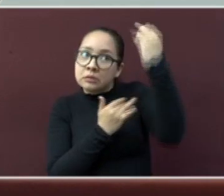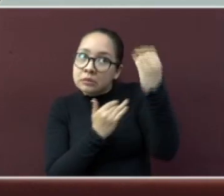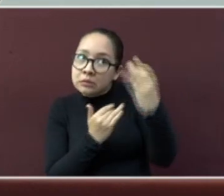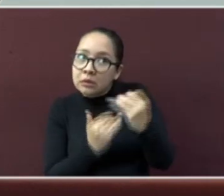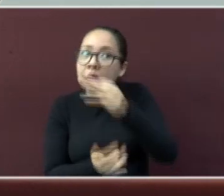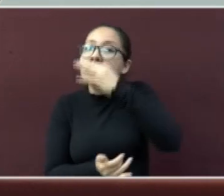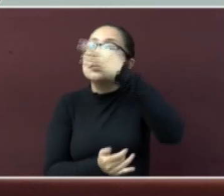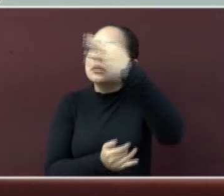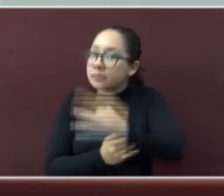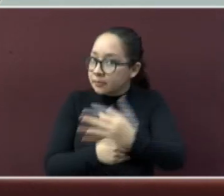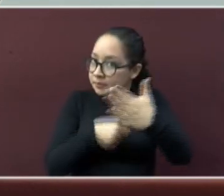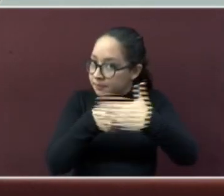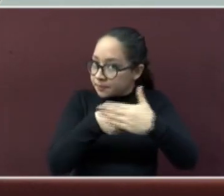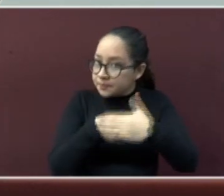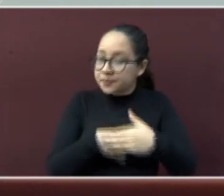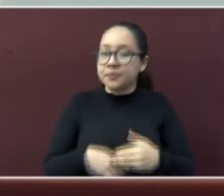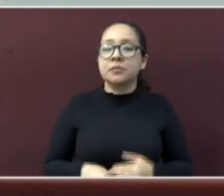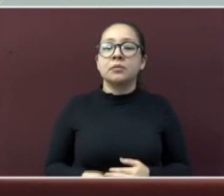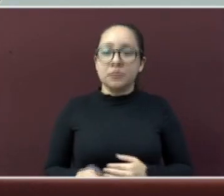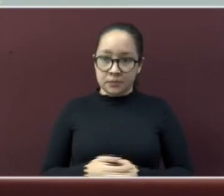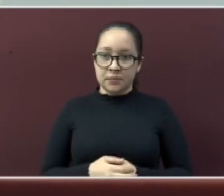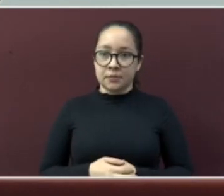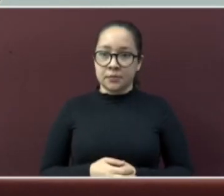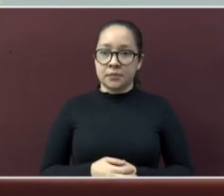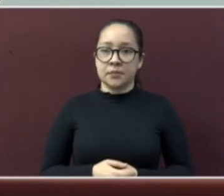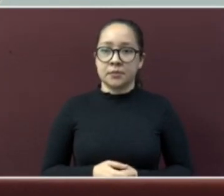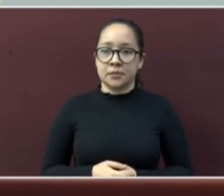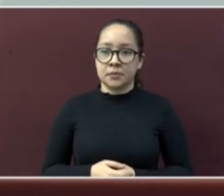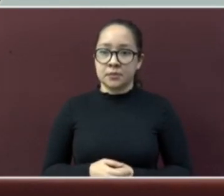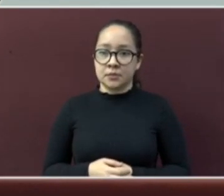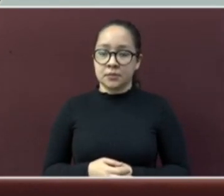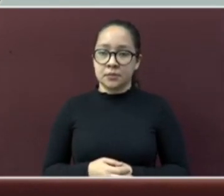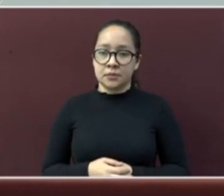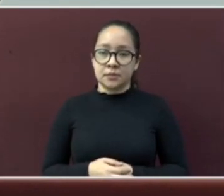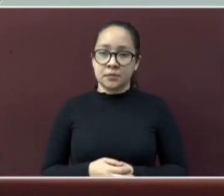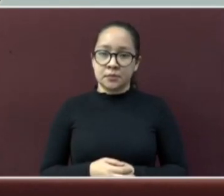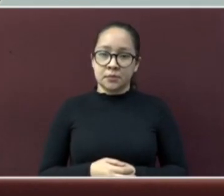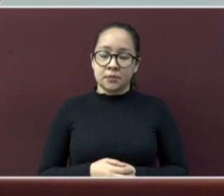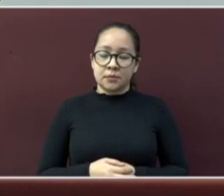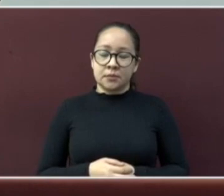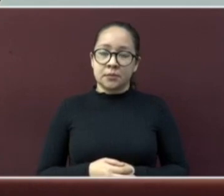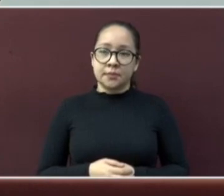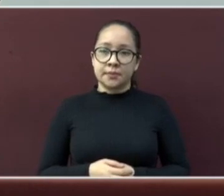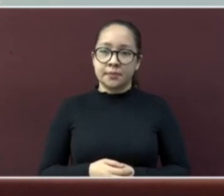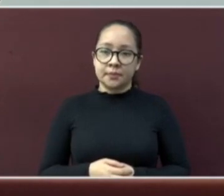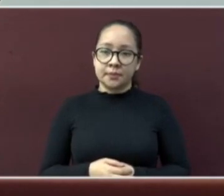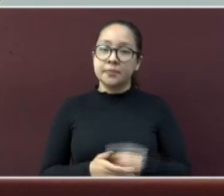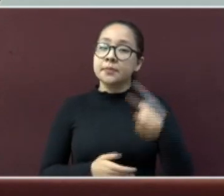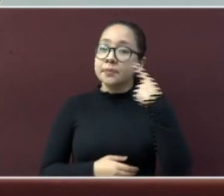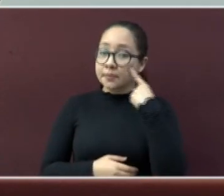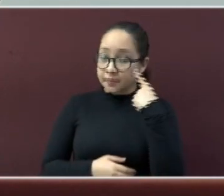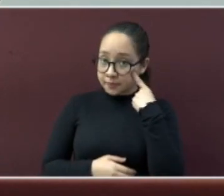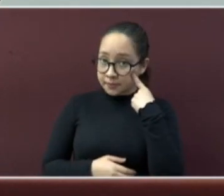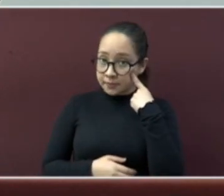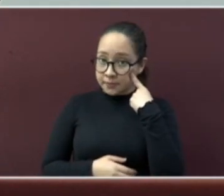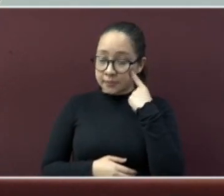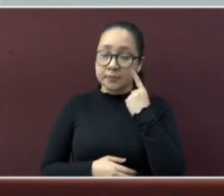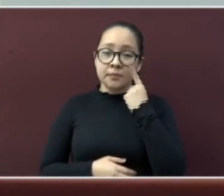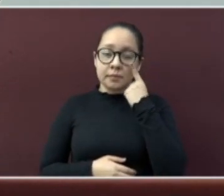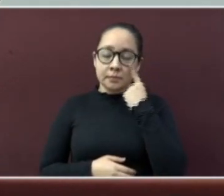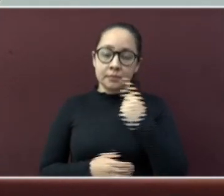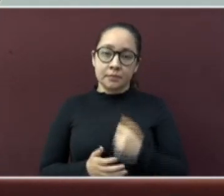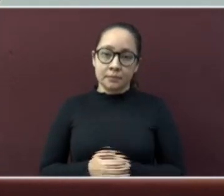semáforo lo indique o lo permita y aquí subrayó que las acciones desarrolladas